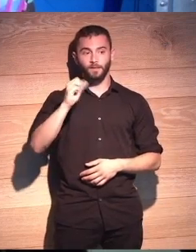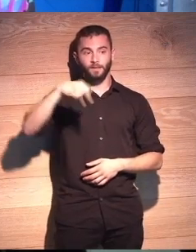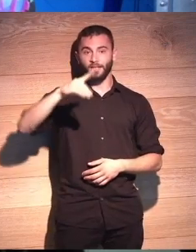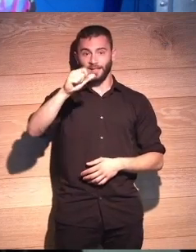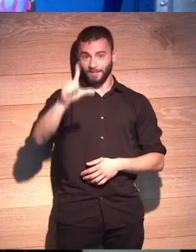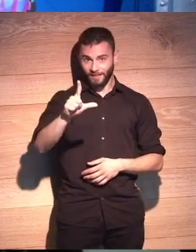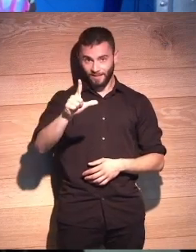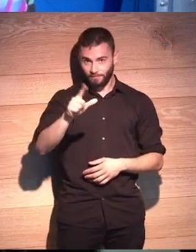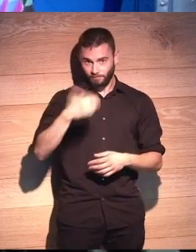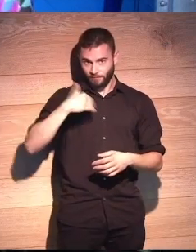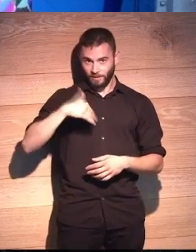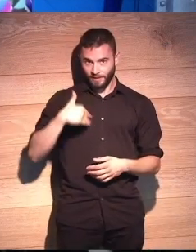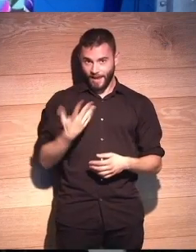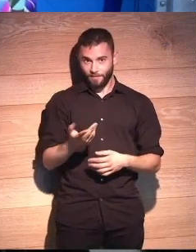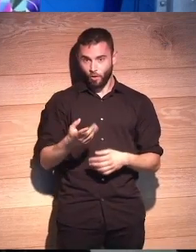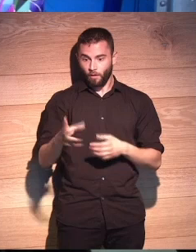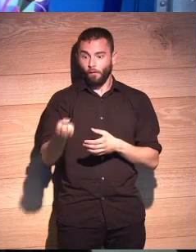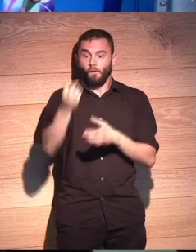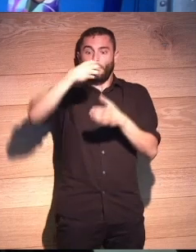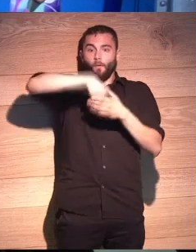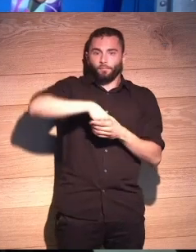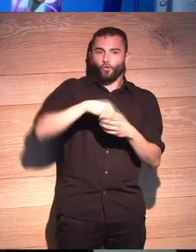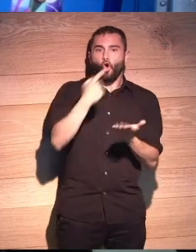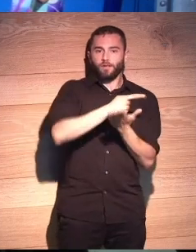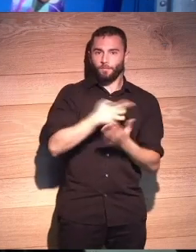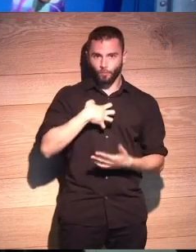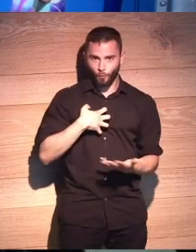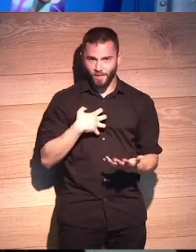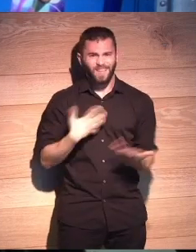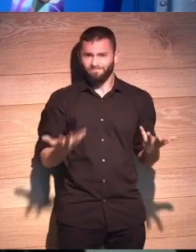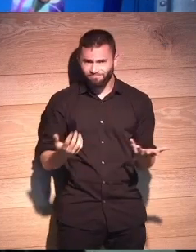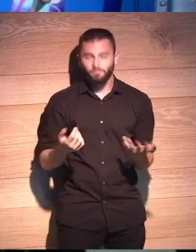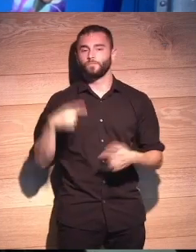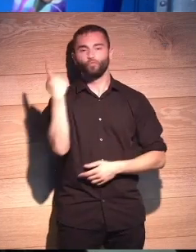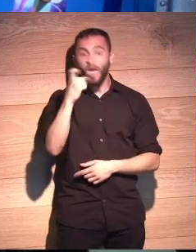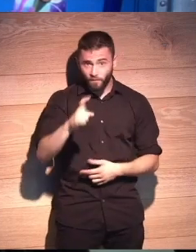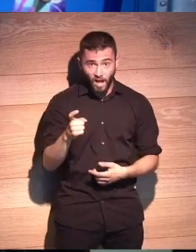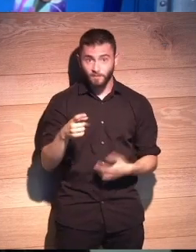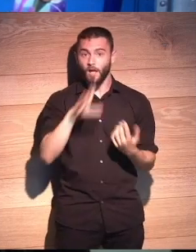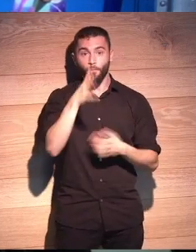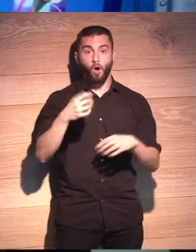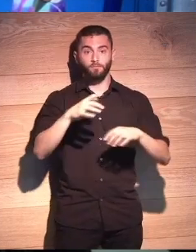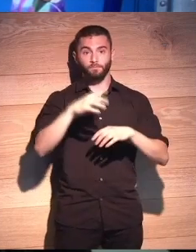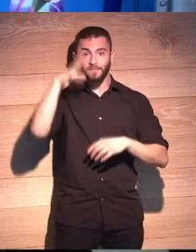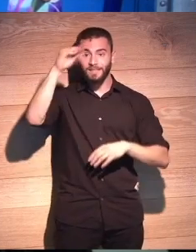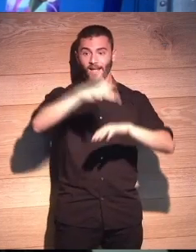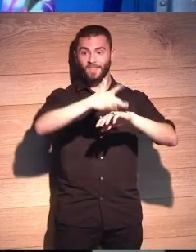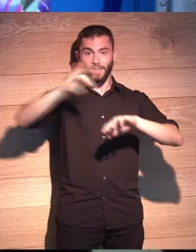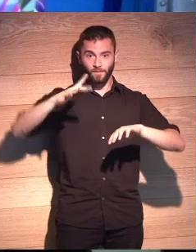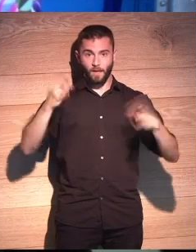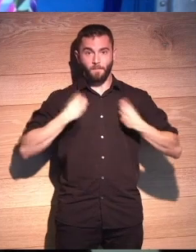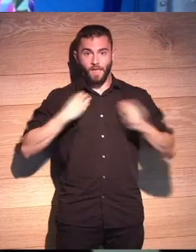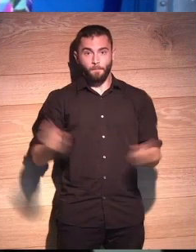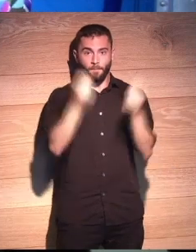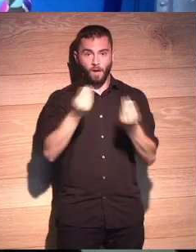vuelva a meter atrás. Y además no hace falta. ¿Por qué? Porque la inteligencia artificial ha venido para mejorarnos la vida.